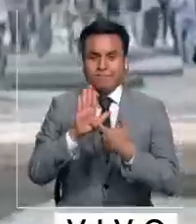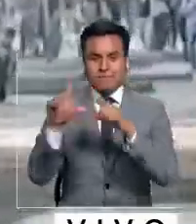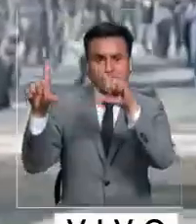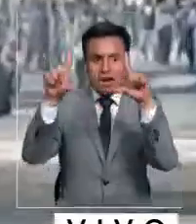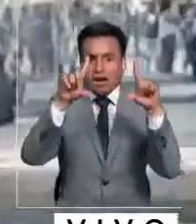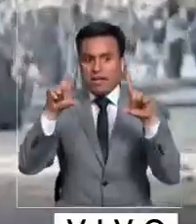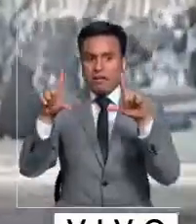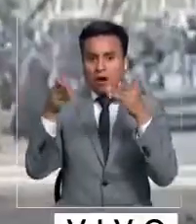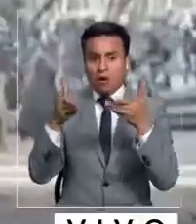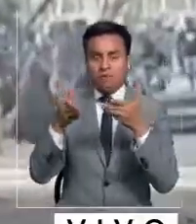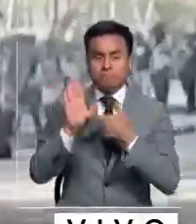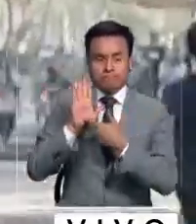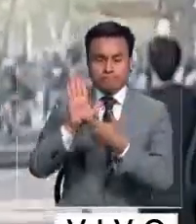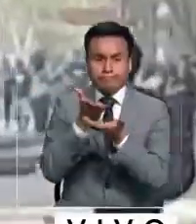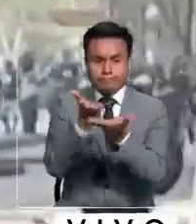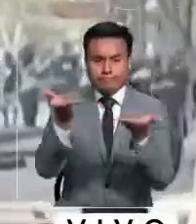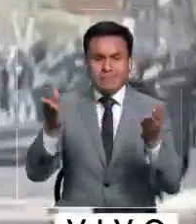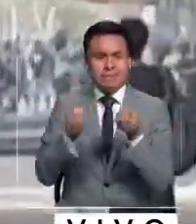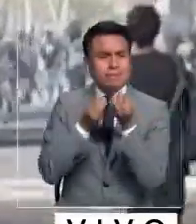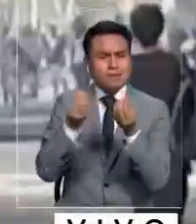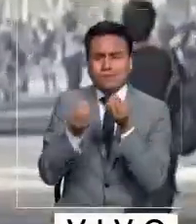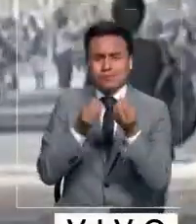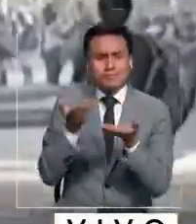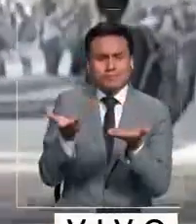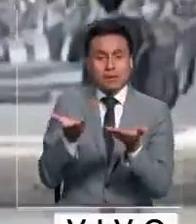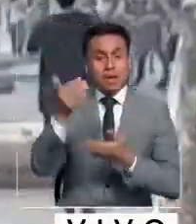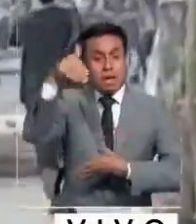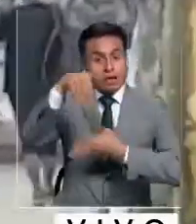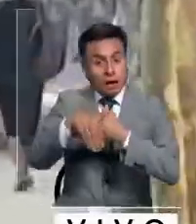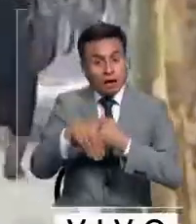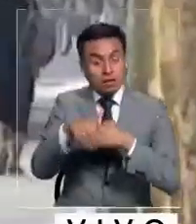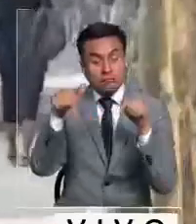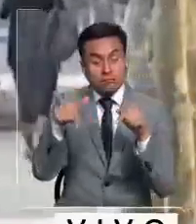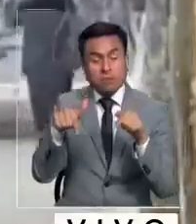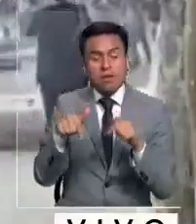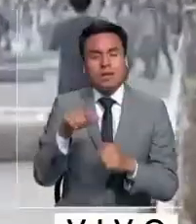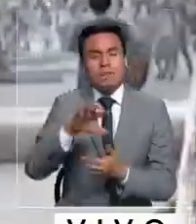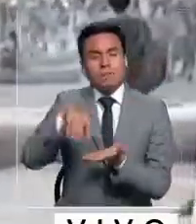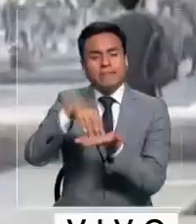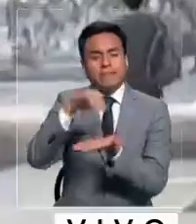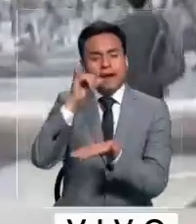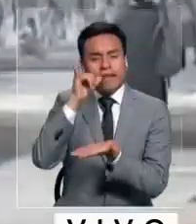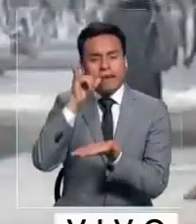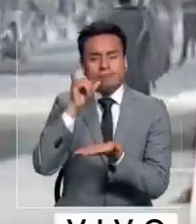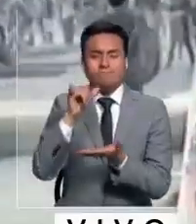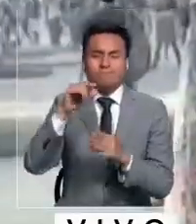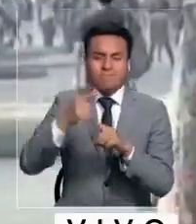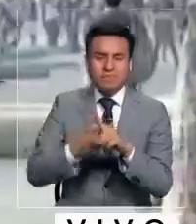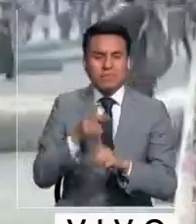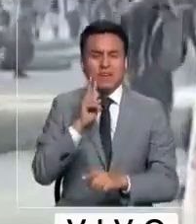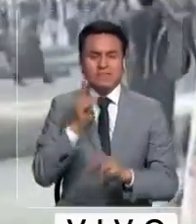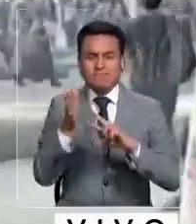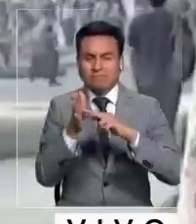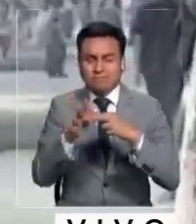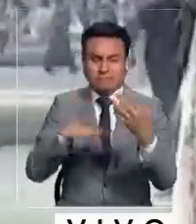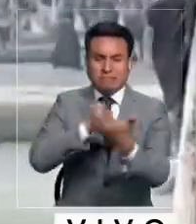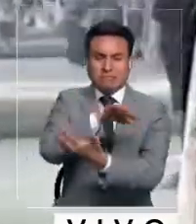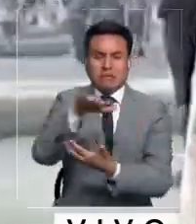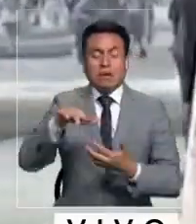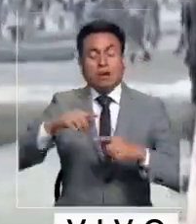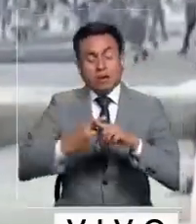Imágenes que ya estamos compartiendo con ustedes de lo que ocurrió esta tarde en Plaza Italia, en otro viernes de incidentes. Nuevamente se